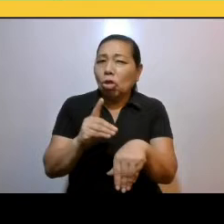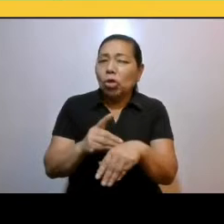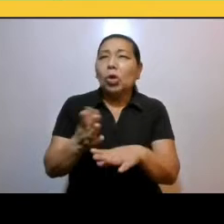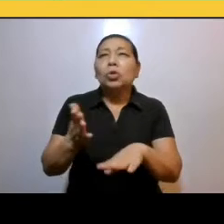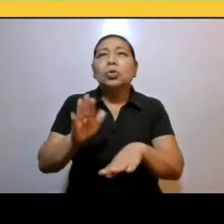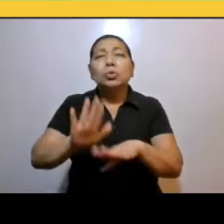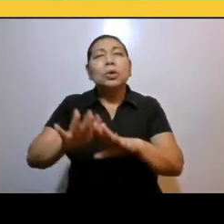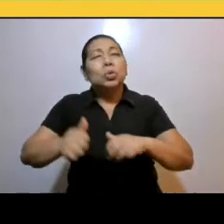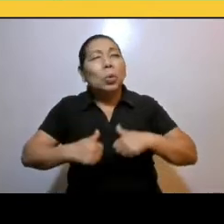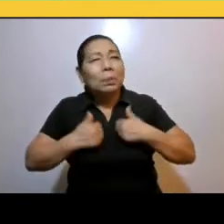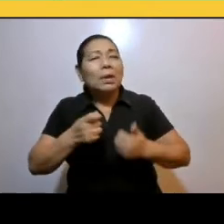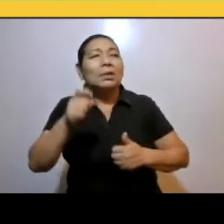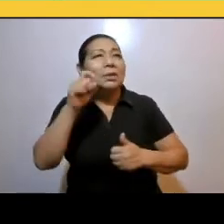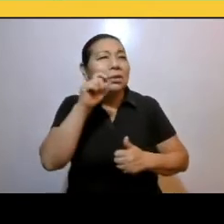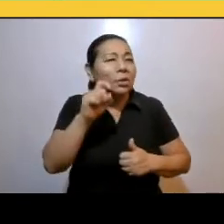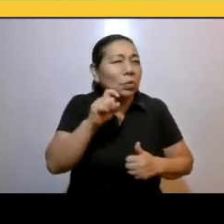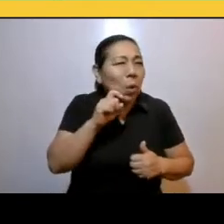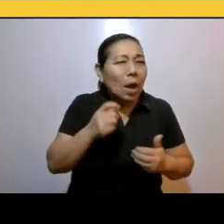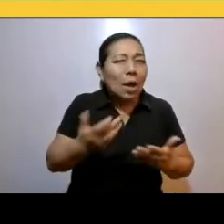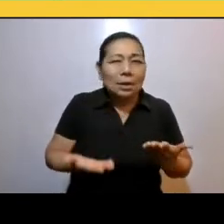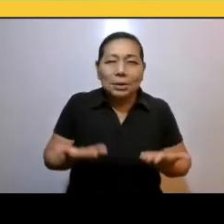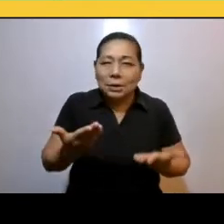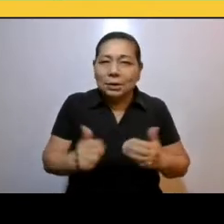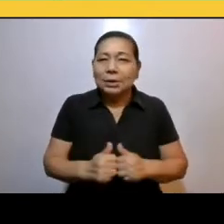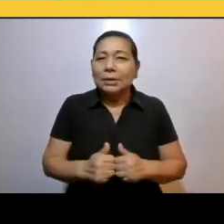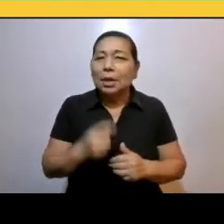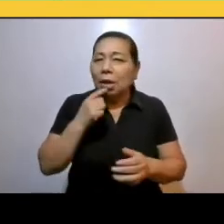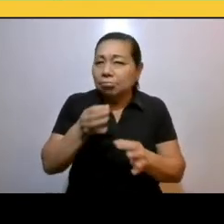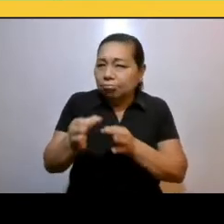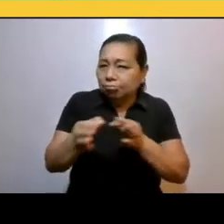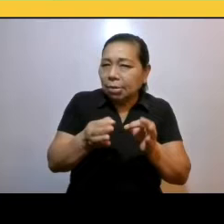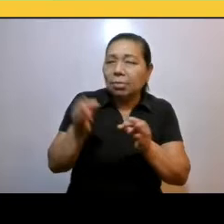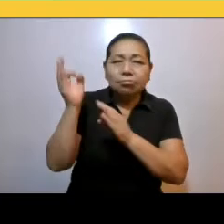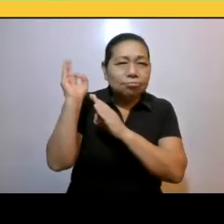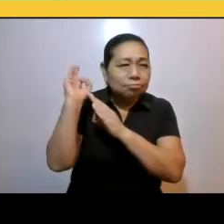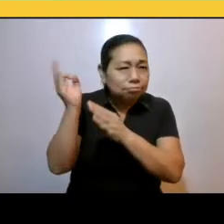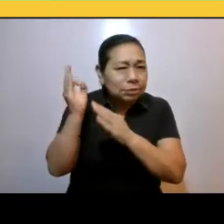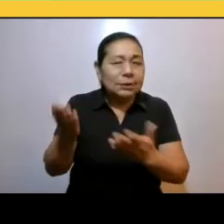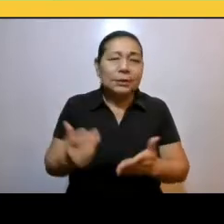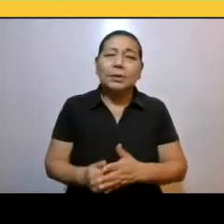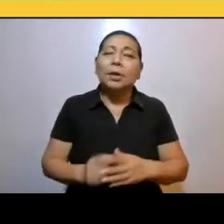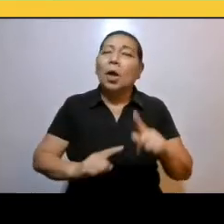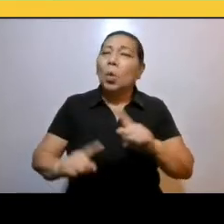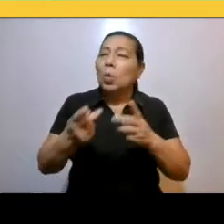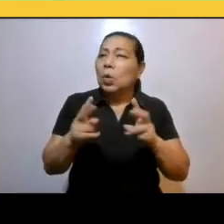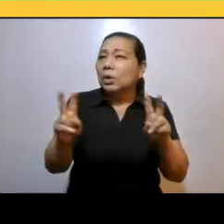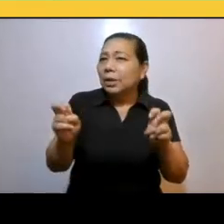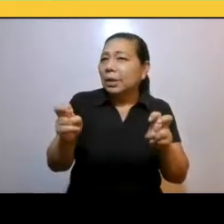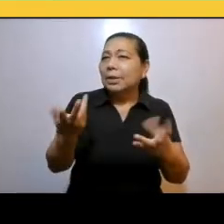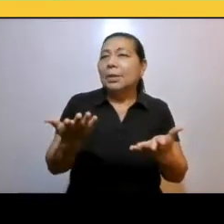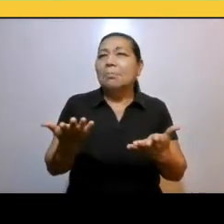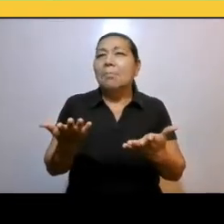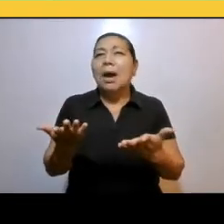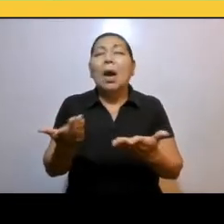sexual. De repente el doctor Arruz nos va a exponer un rato sobre algunos aspectos desde la visión